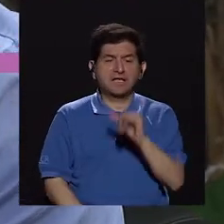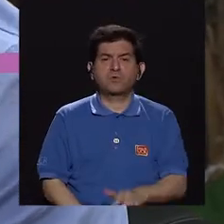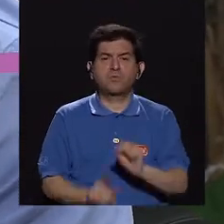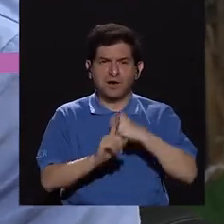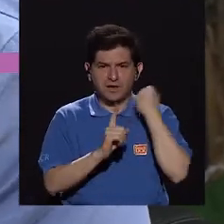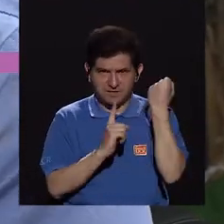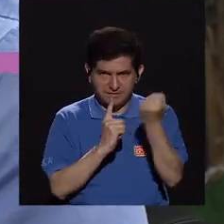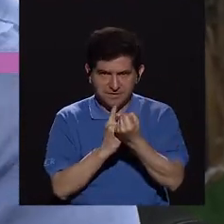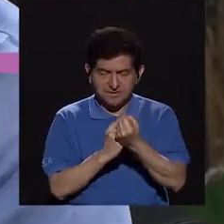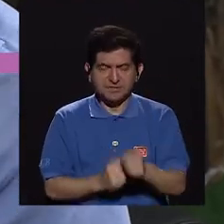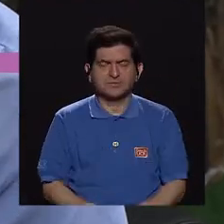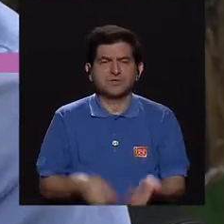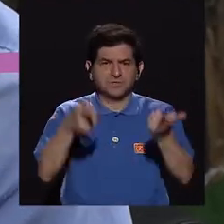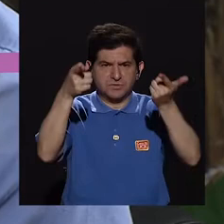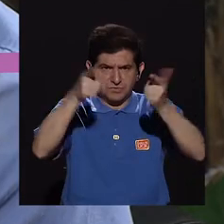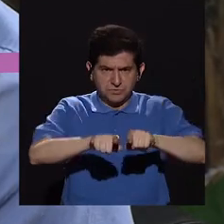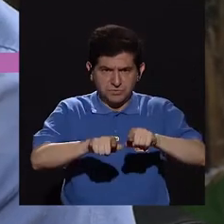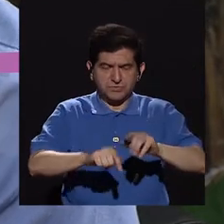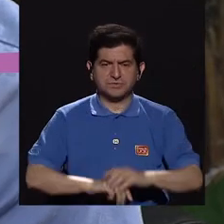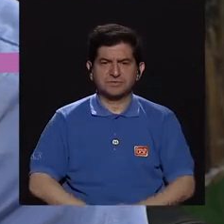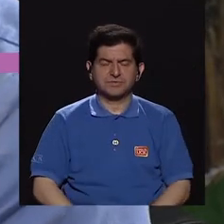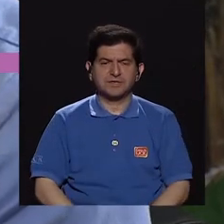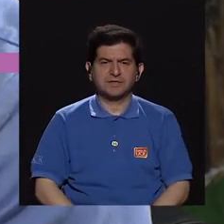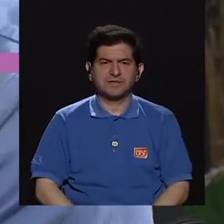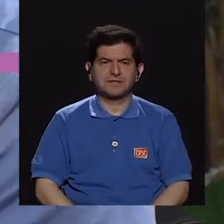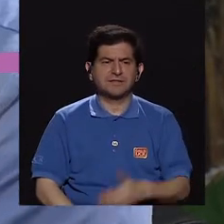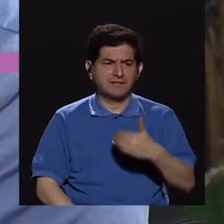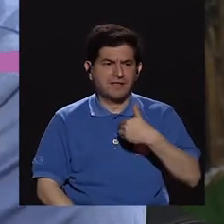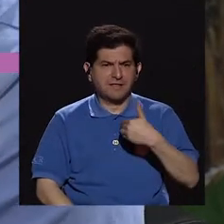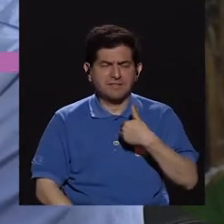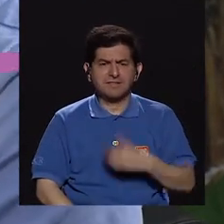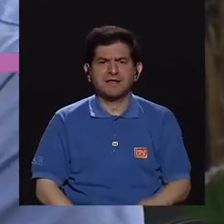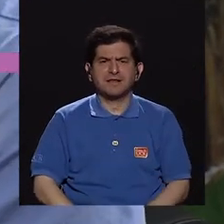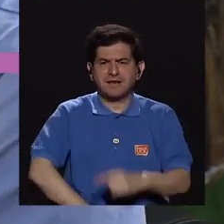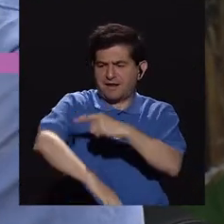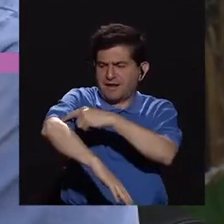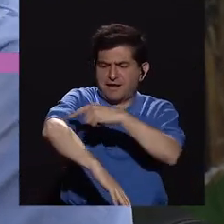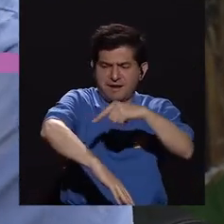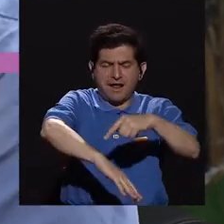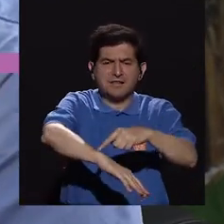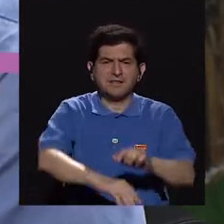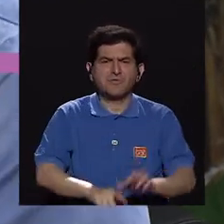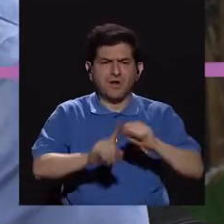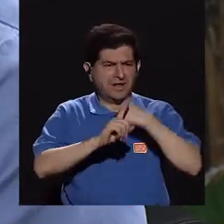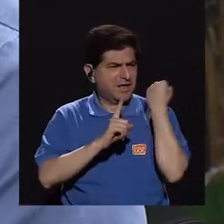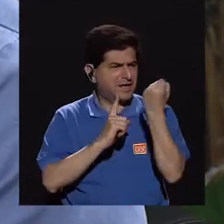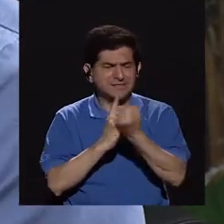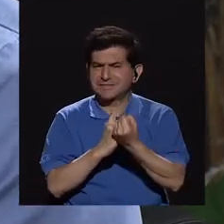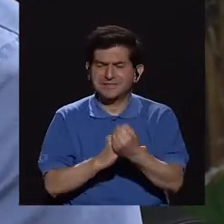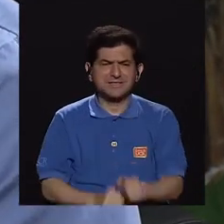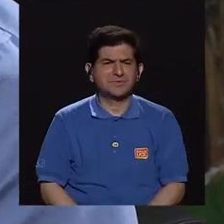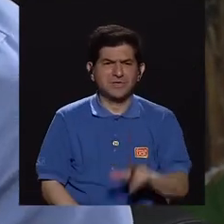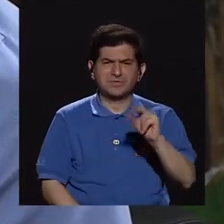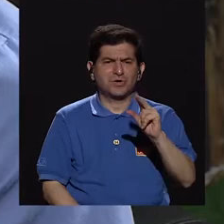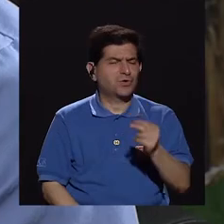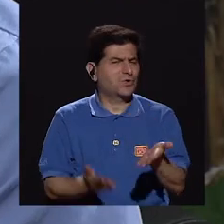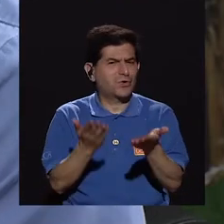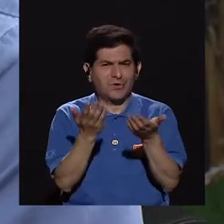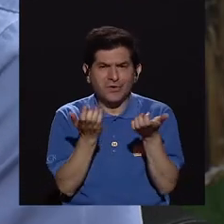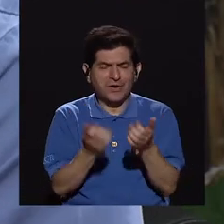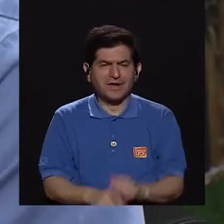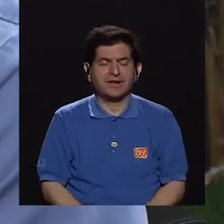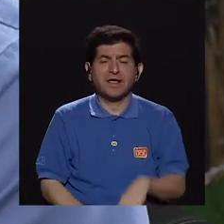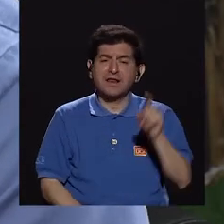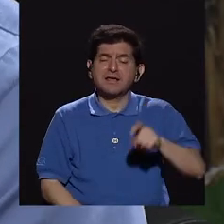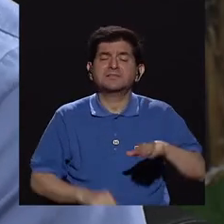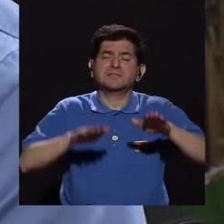misma consideración sucede cuando tenemos estas articulaciones en esas posiciones que no son las deseables,